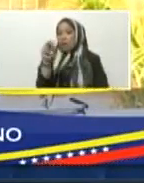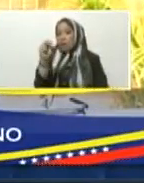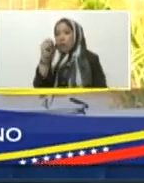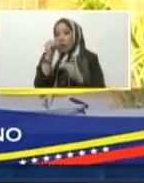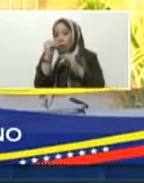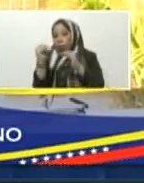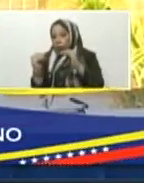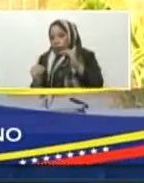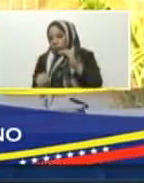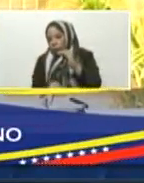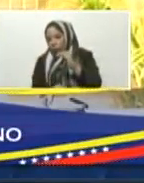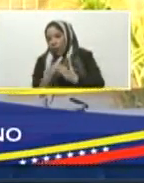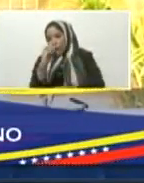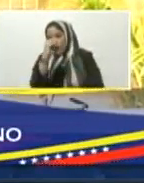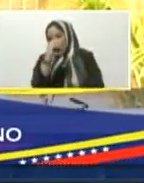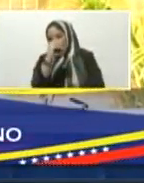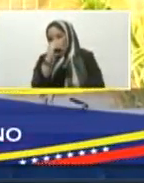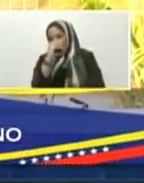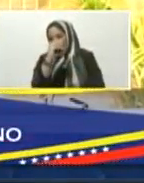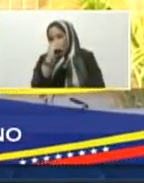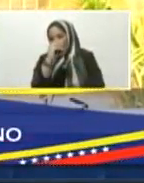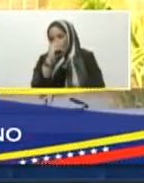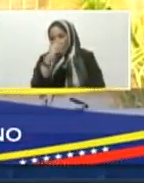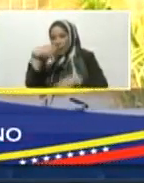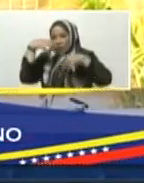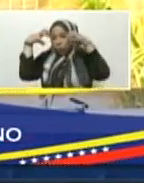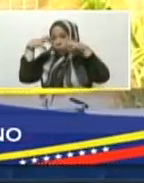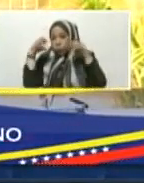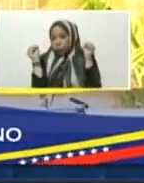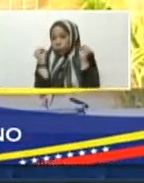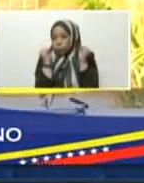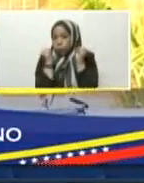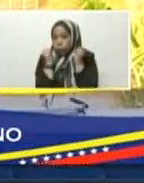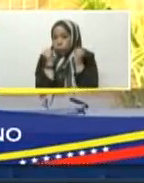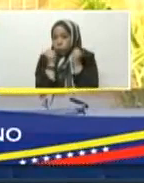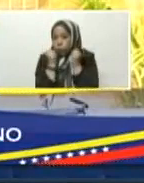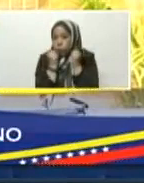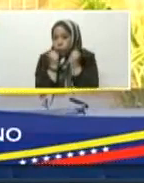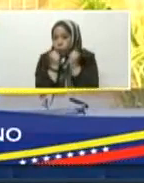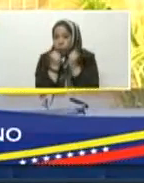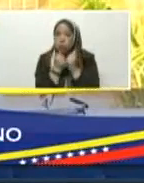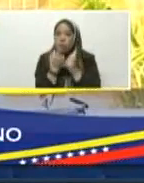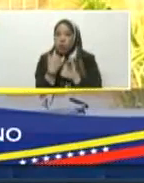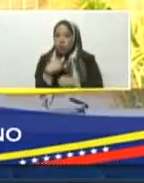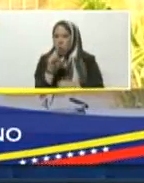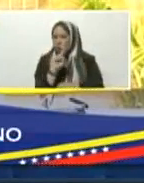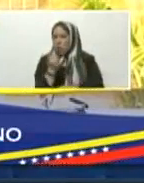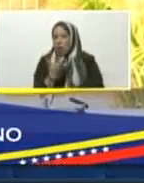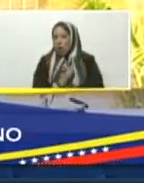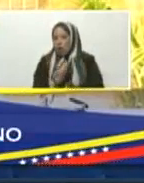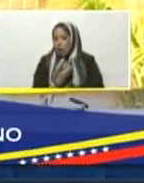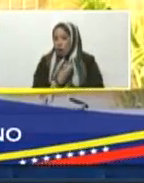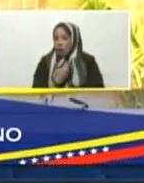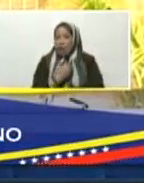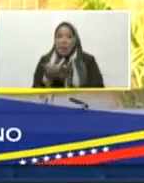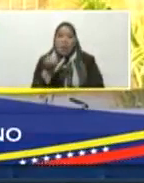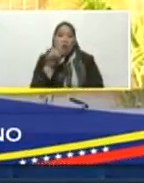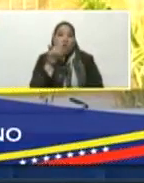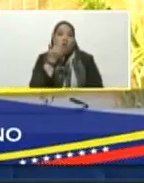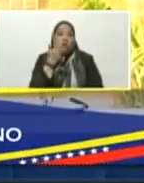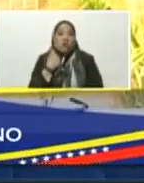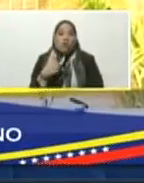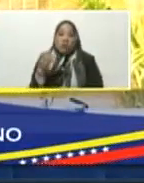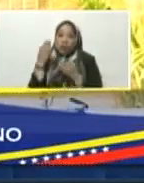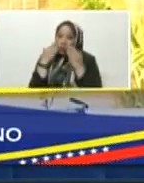No, eso es tremendo. Además aquí tenemos al alcalde de Valencia, Julio César